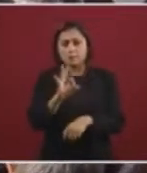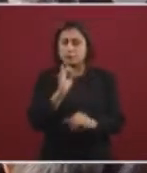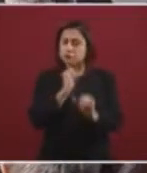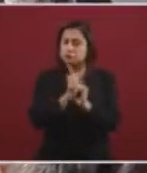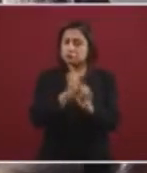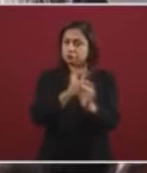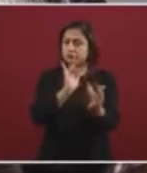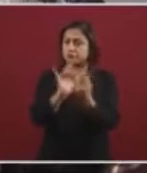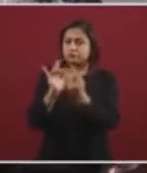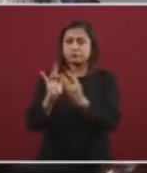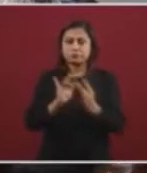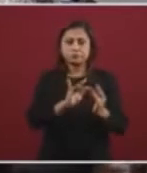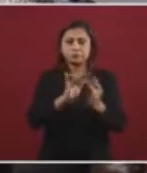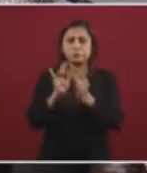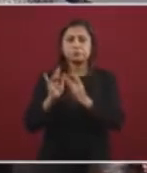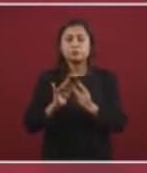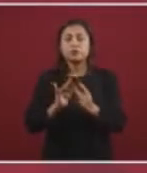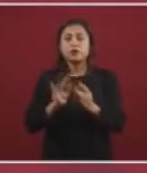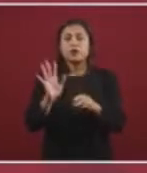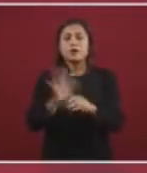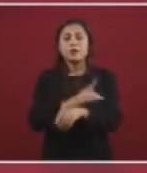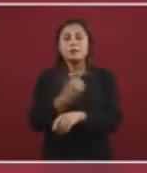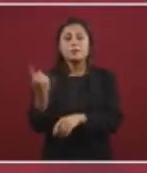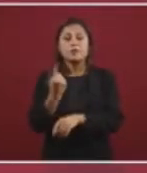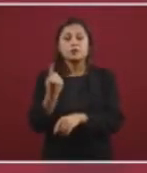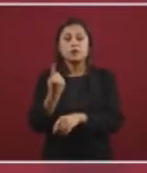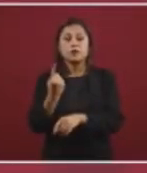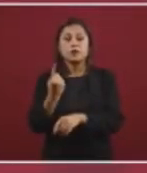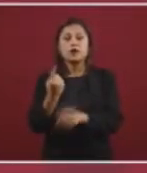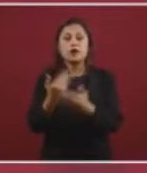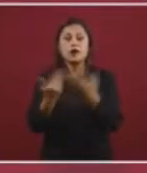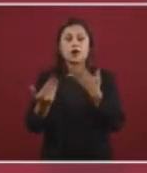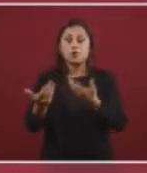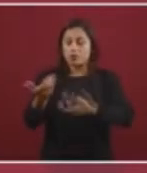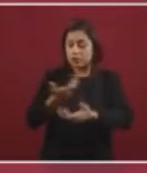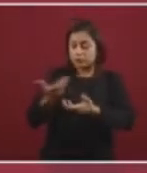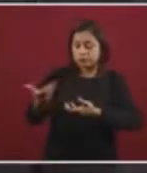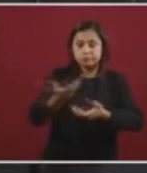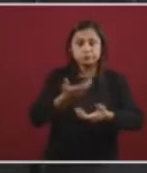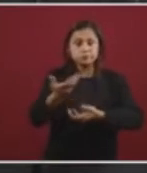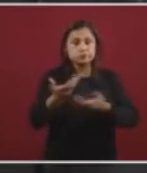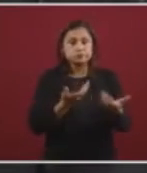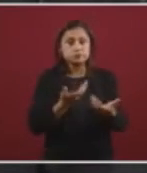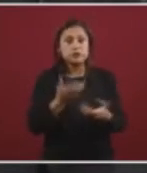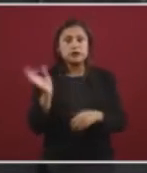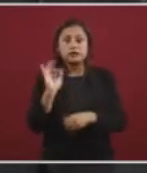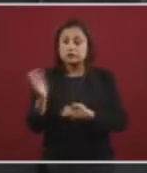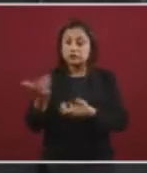porque si no, pues estaríamos en estado de indefensión.